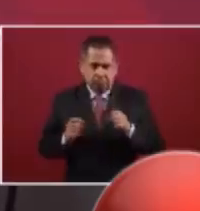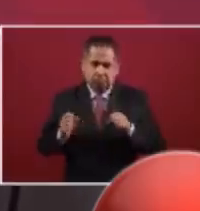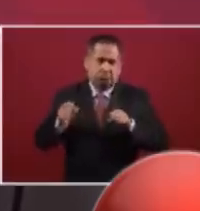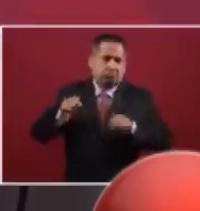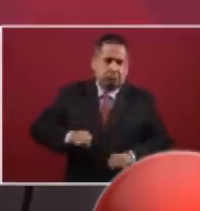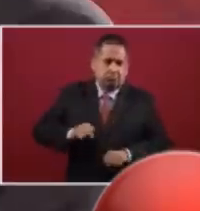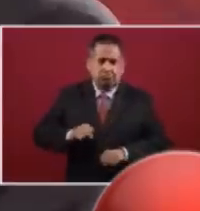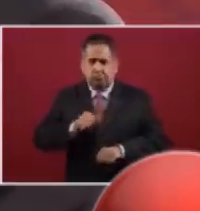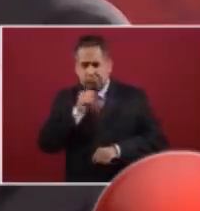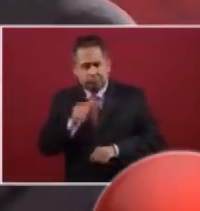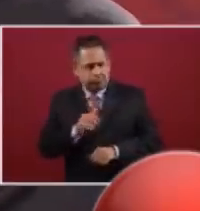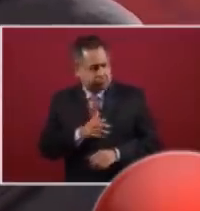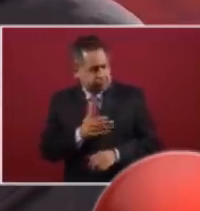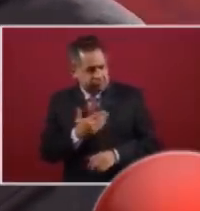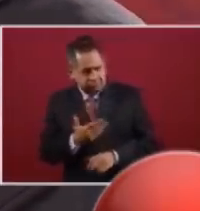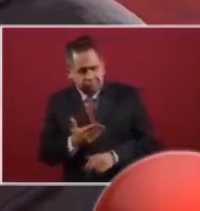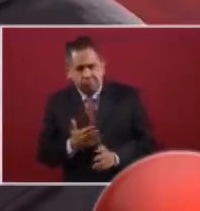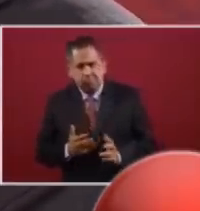autoritarios